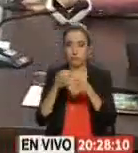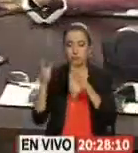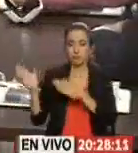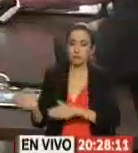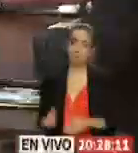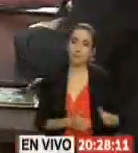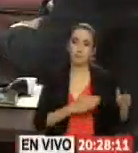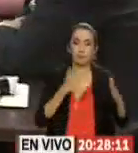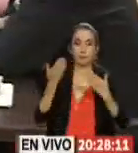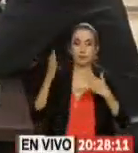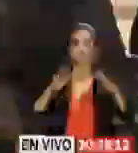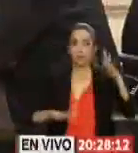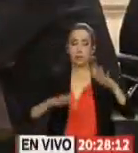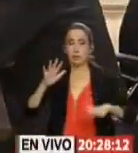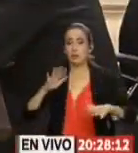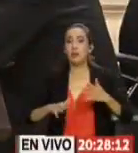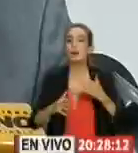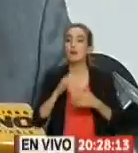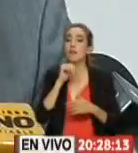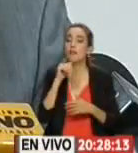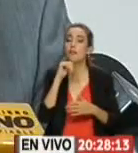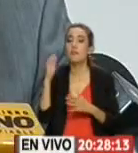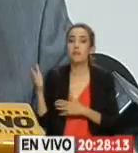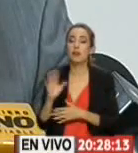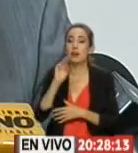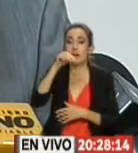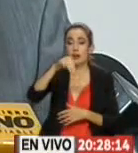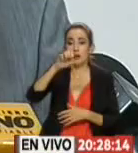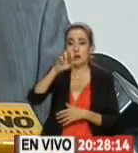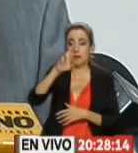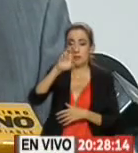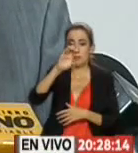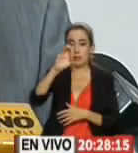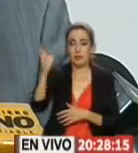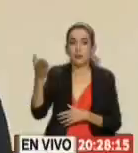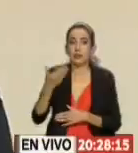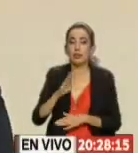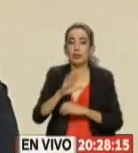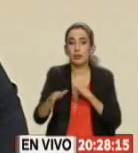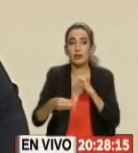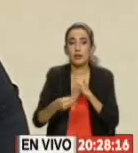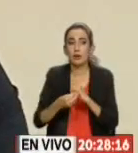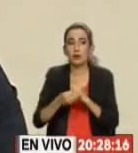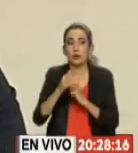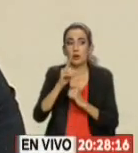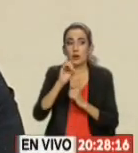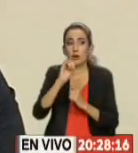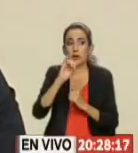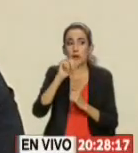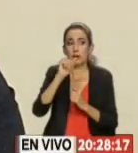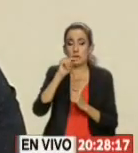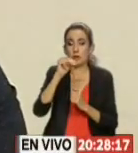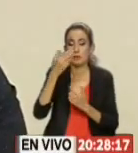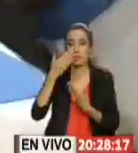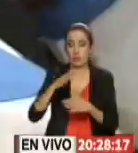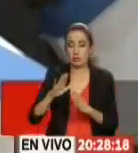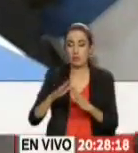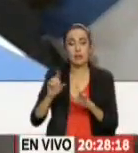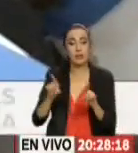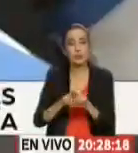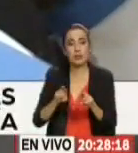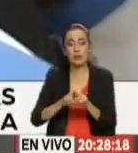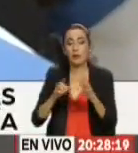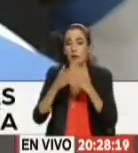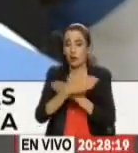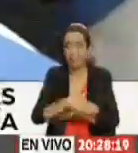parcialmente. Los consejeros desecharon una impugnación en contra de Merck Benavides e incorporaron una que fue presentada a Diana Salazar. Así, será la fase